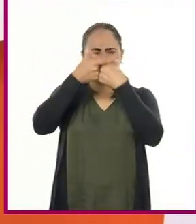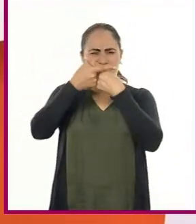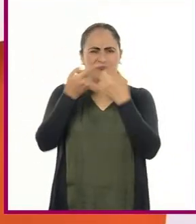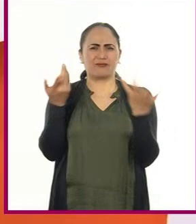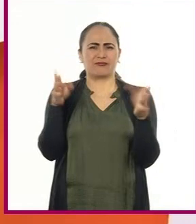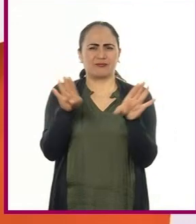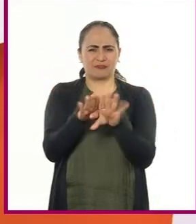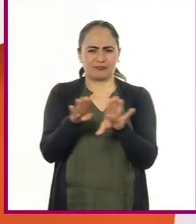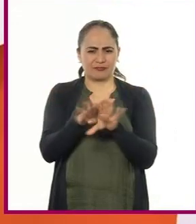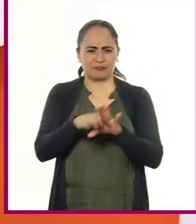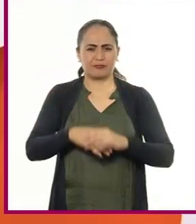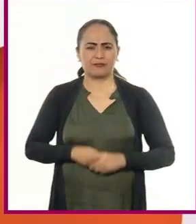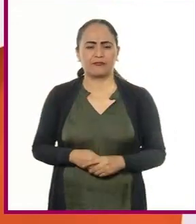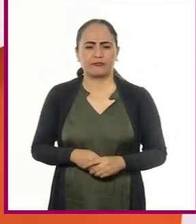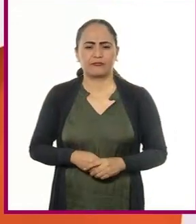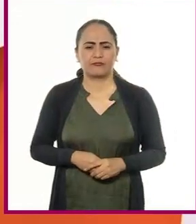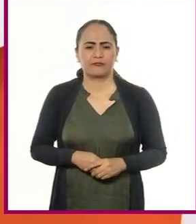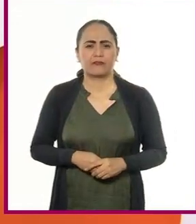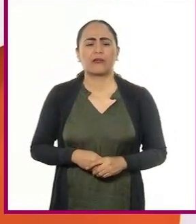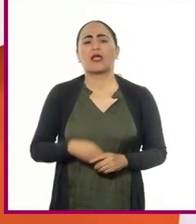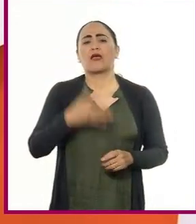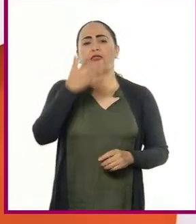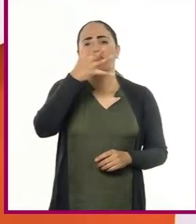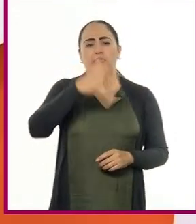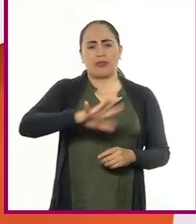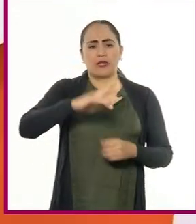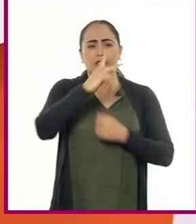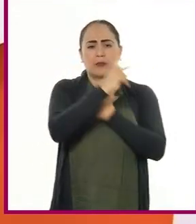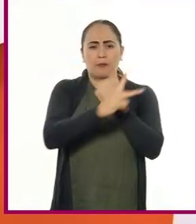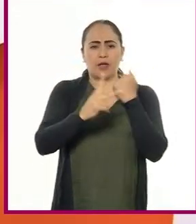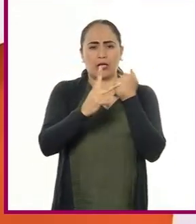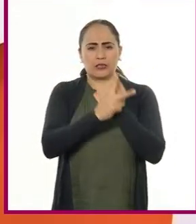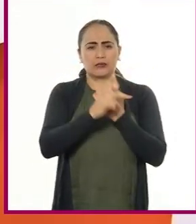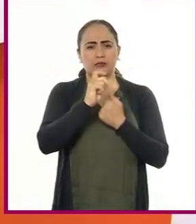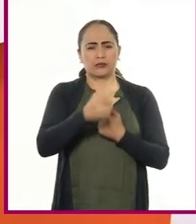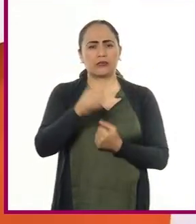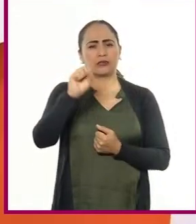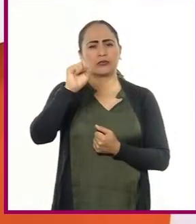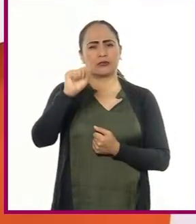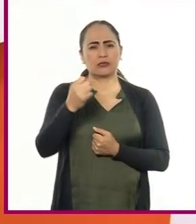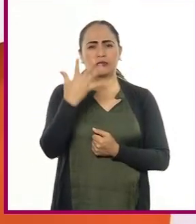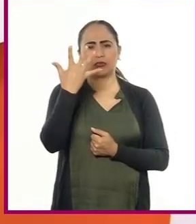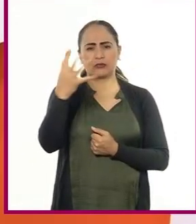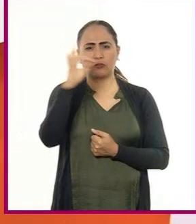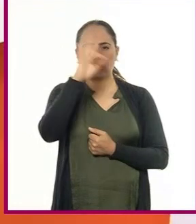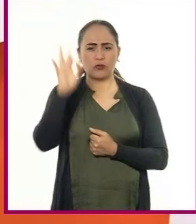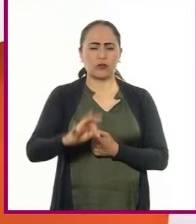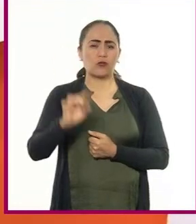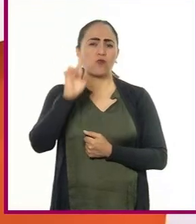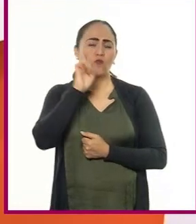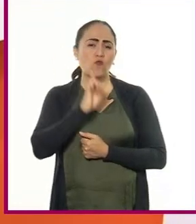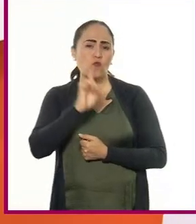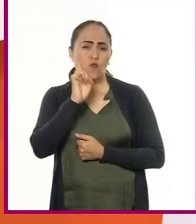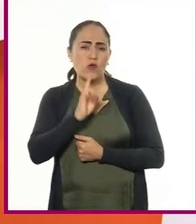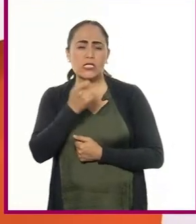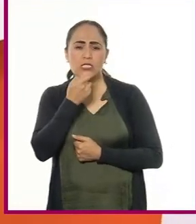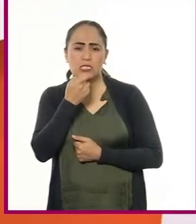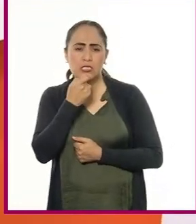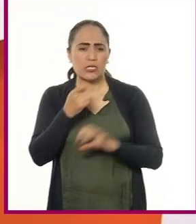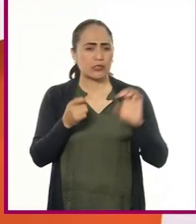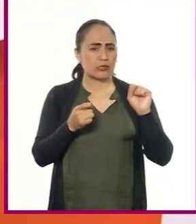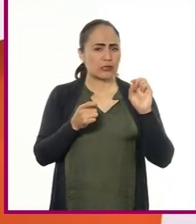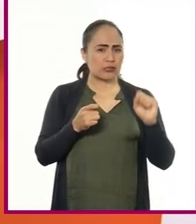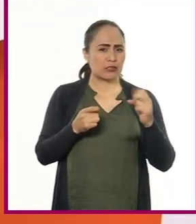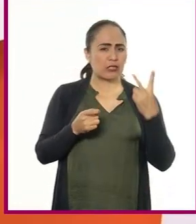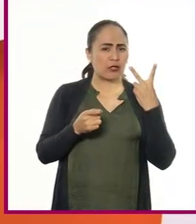distinta. En esos 10 países, el 65% de las niñas y el